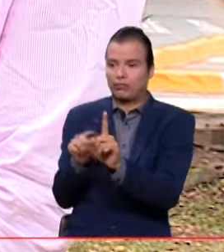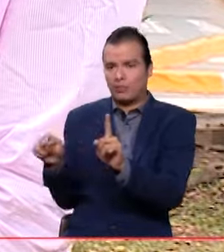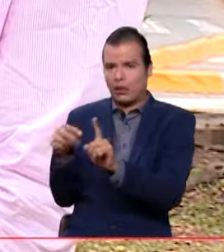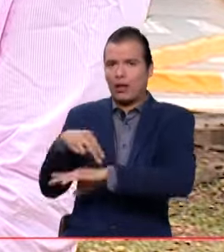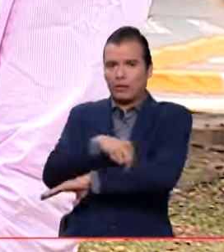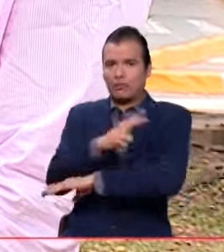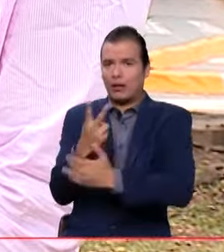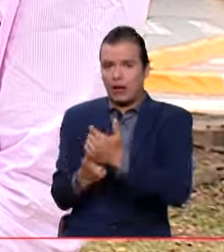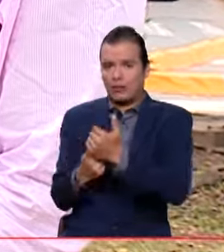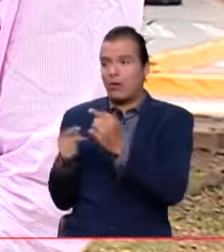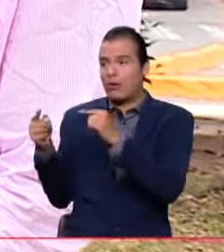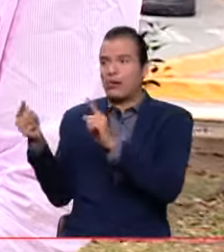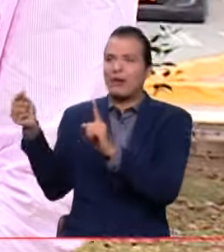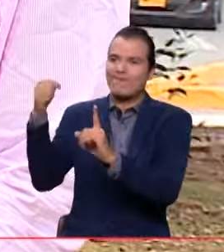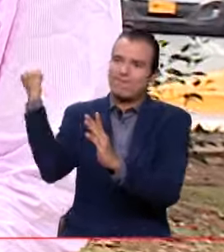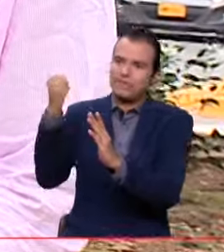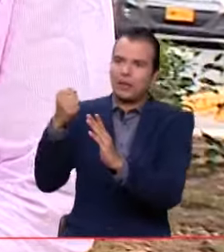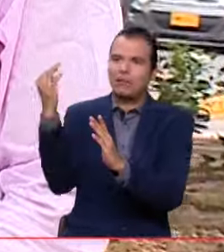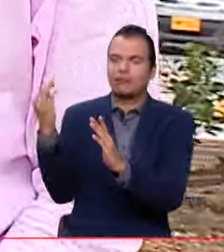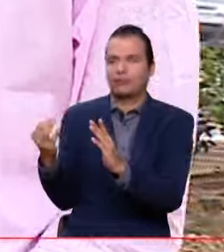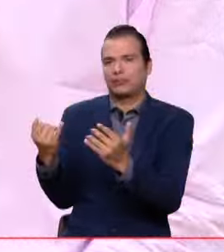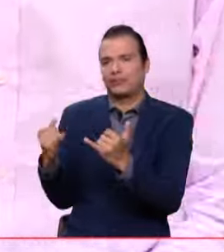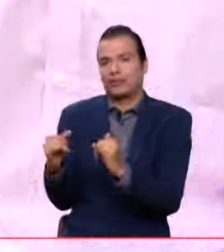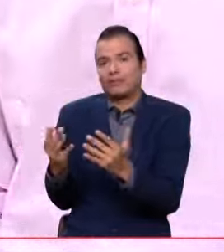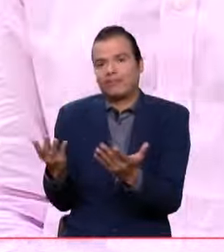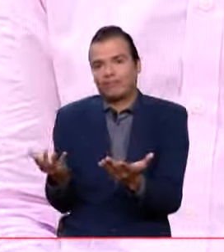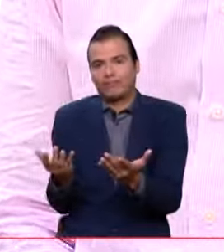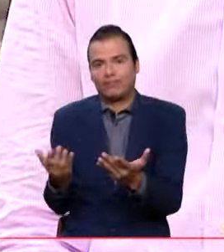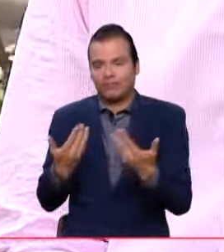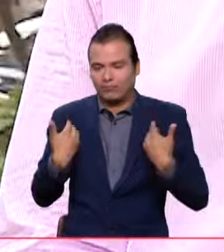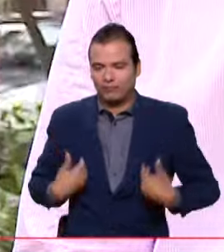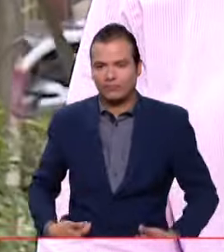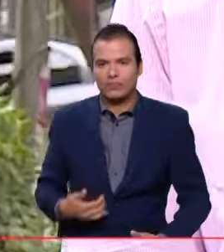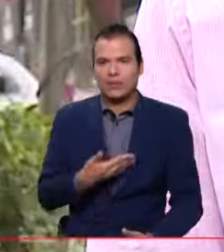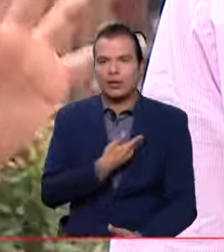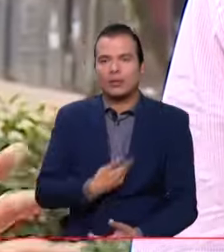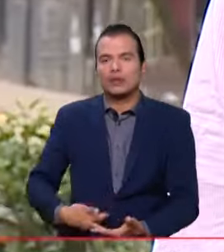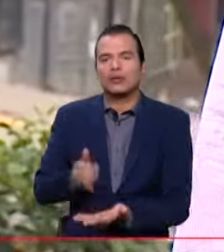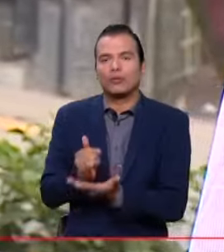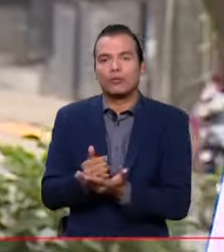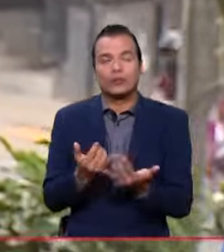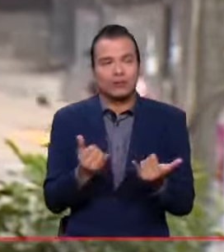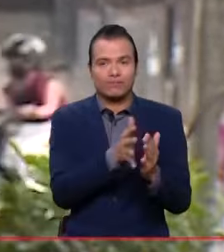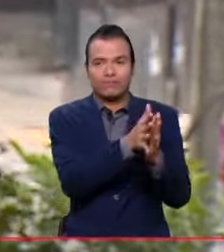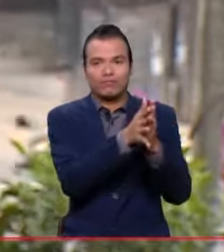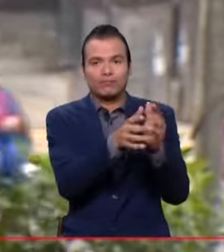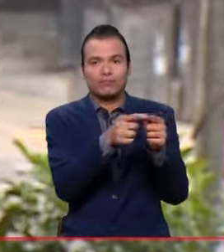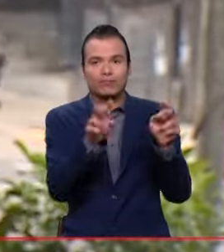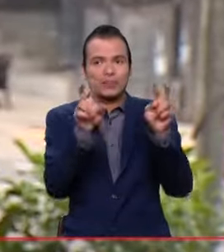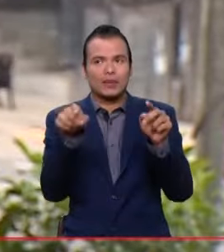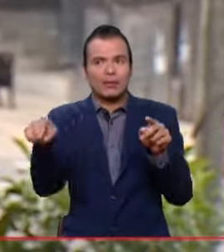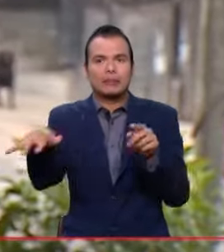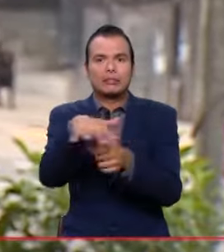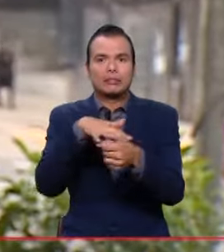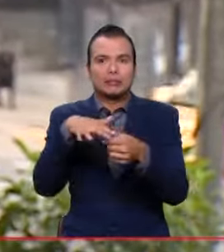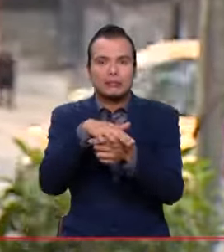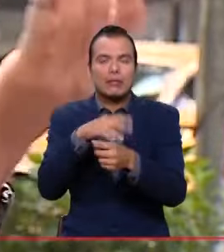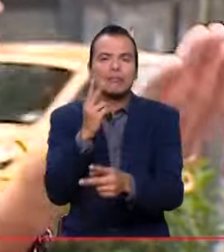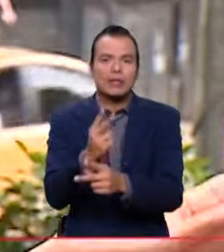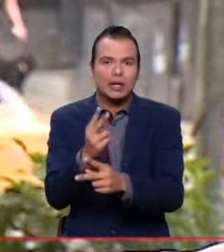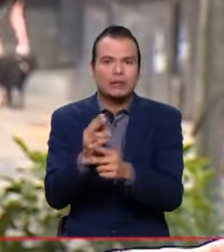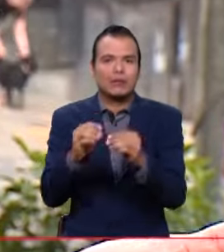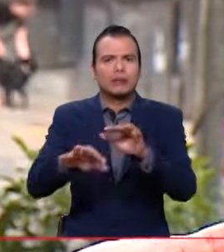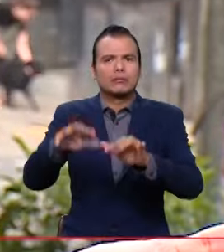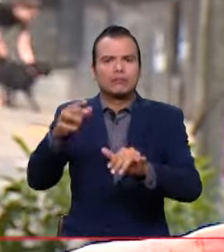de la comunidad. Joan Solís, presidente de Junta de Acción Comunal del barrio San Fernando, aquí en el oeste de Cali. Lo escuchan ustedes, denuncia inseguridad, hurtos,